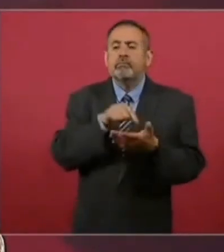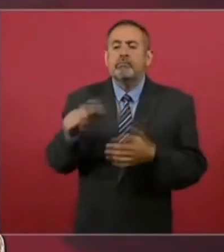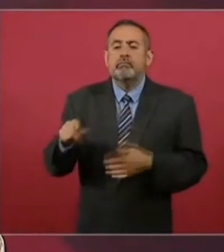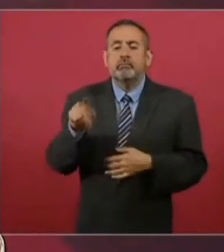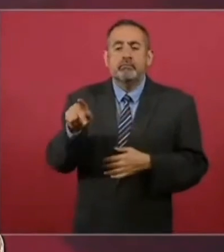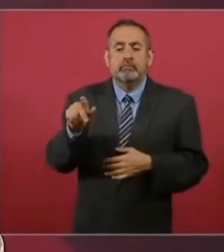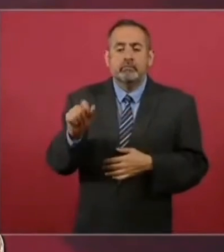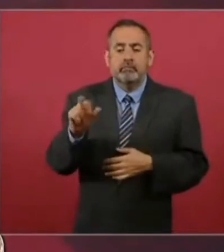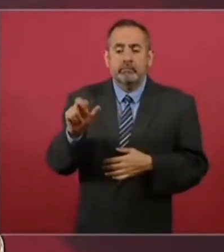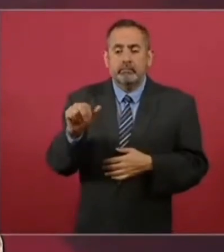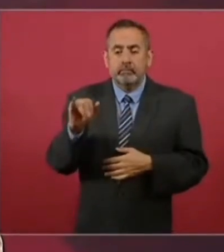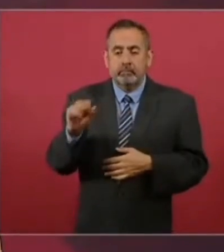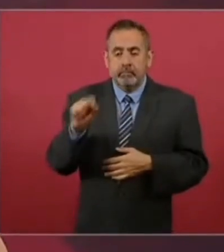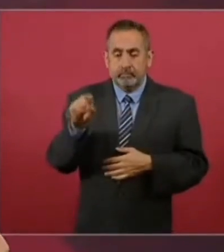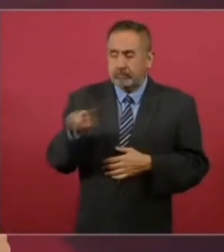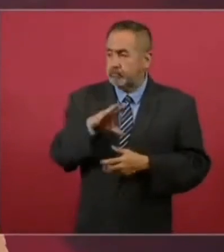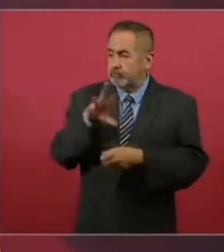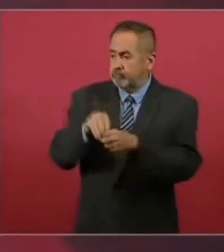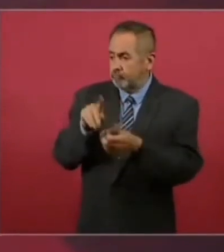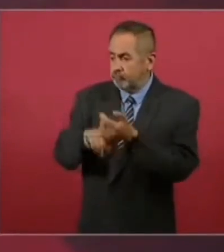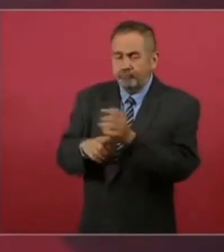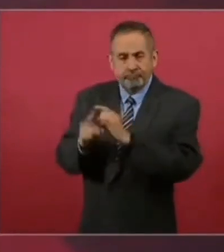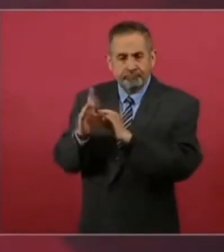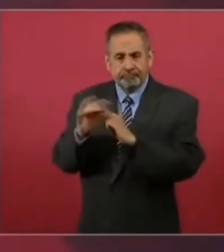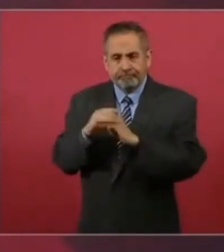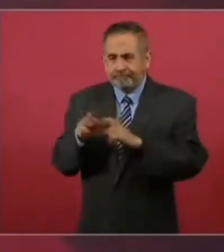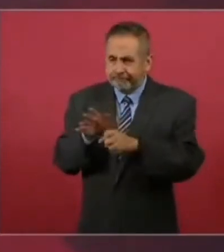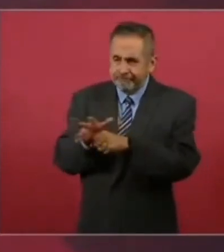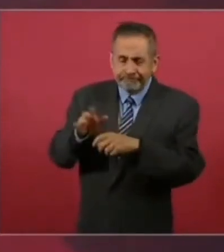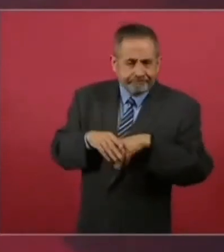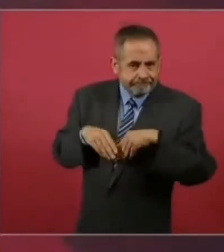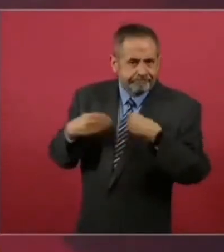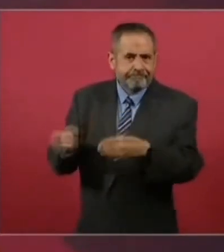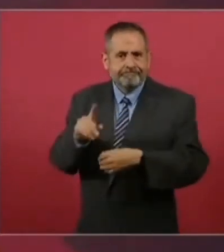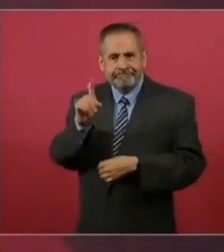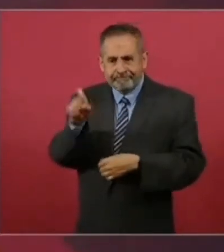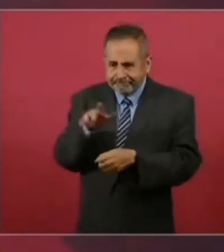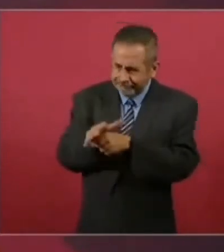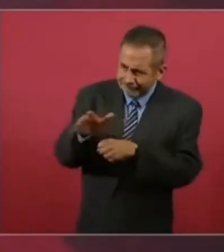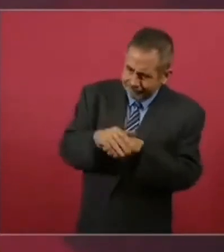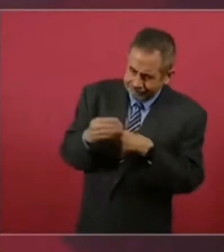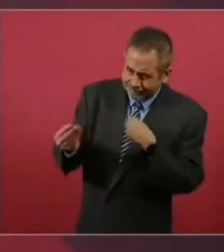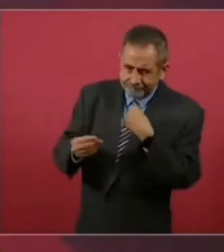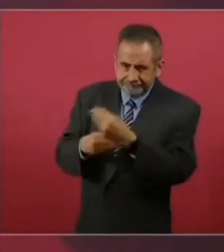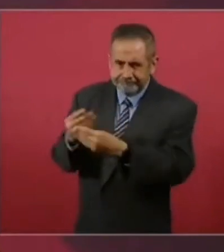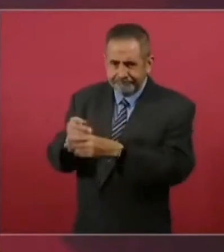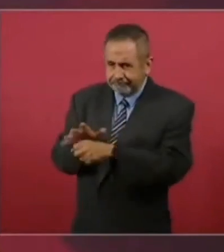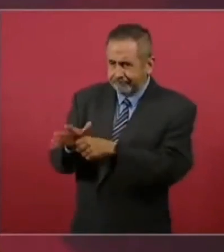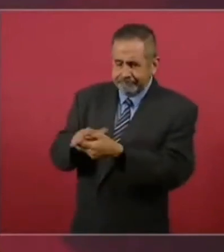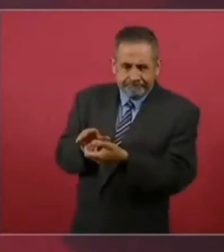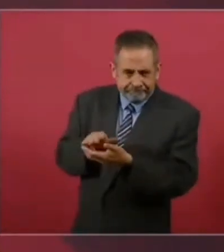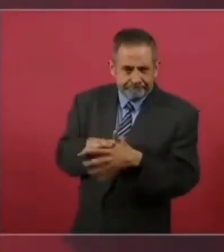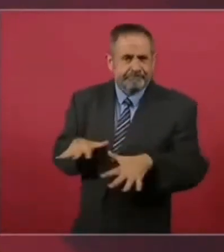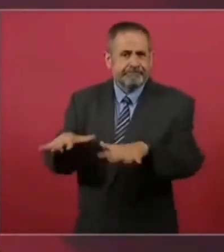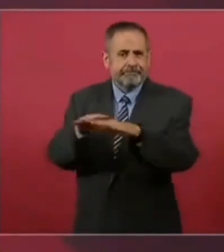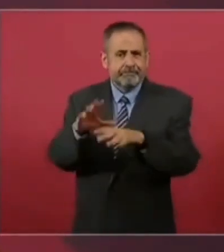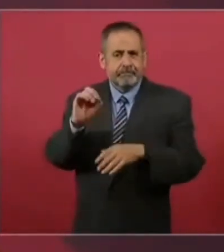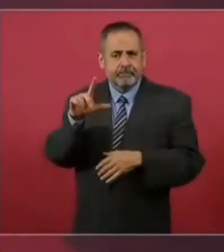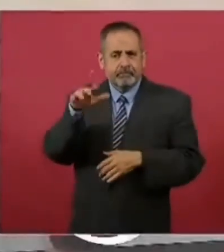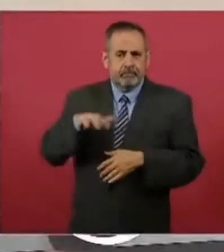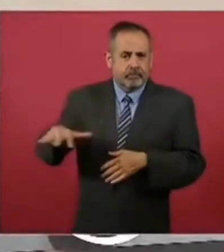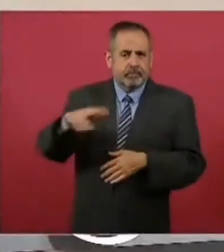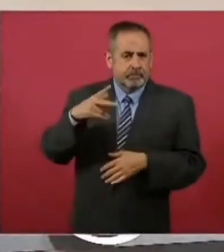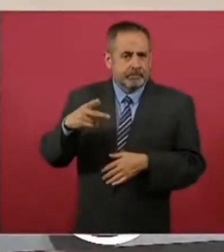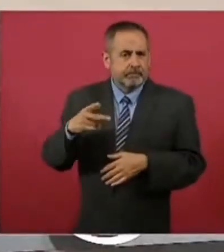por ejemplo, que resolver todo el abasto de agua, pues no solo para las colonias